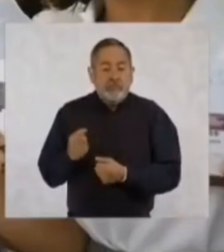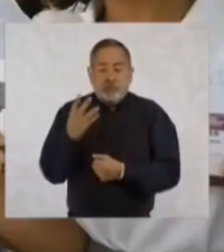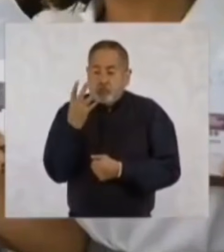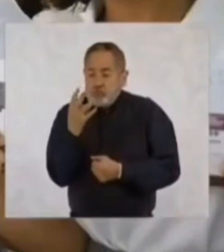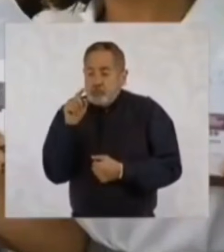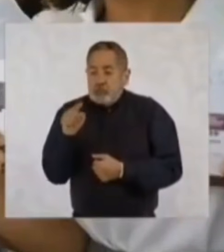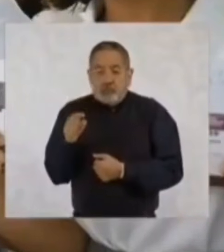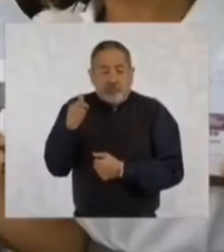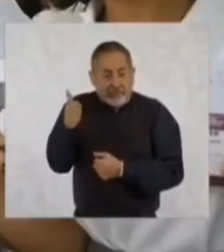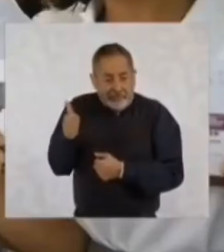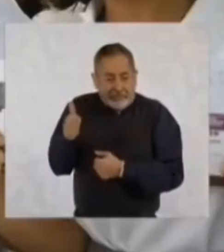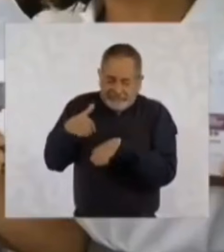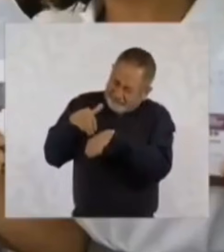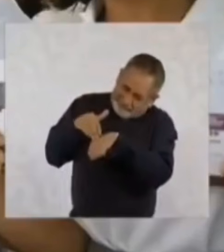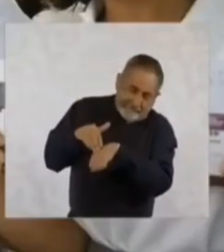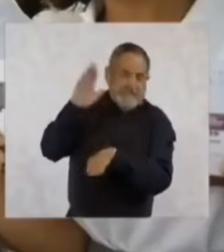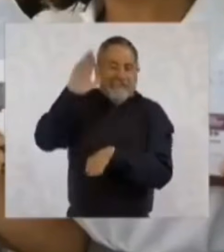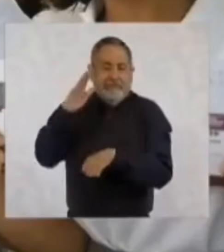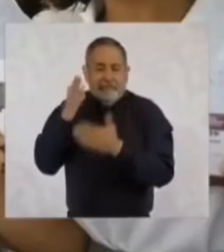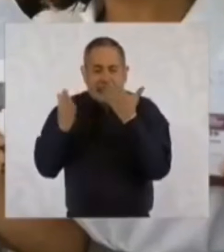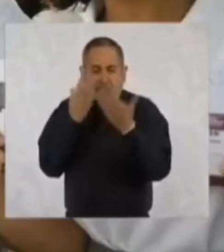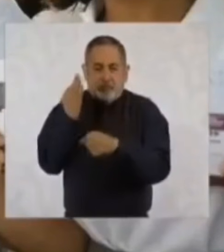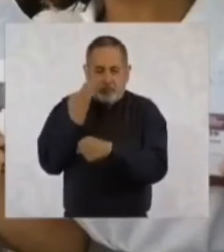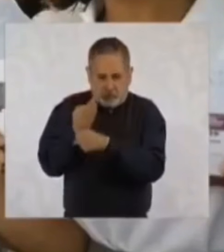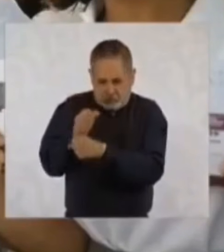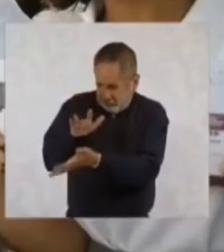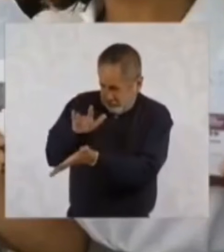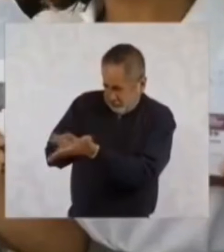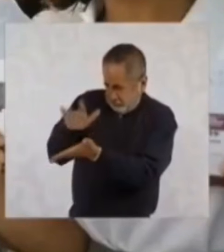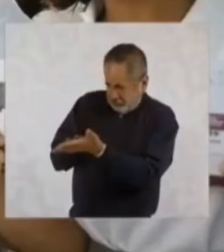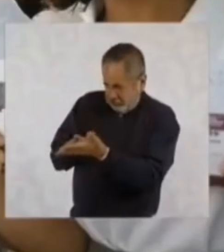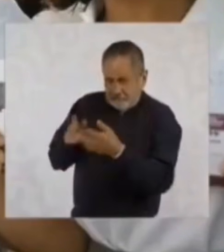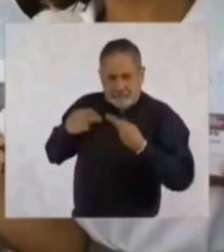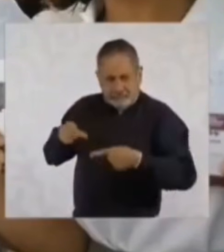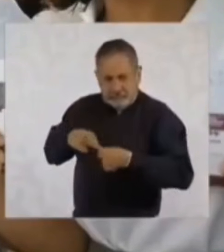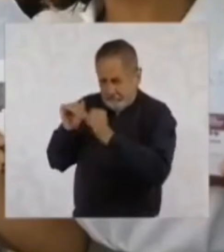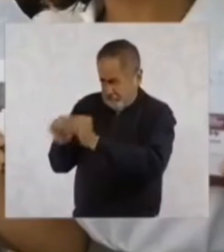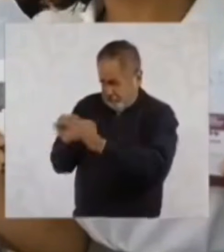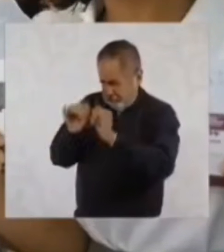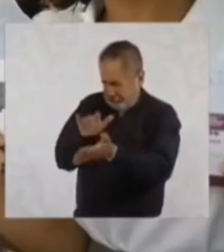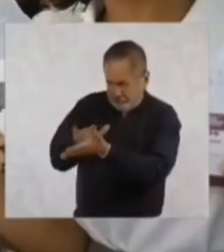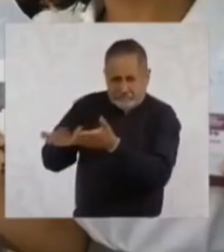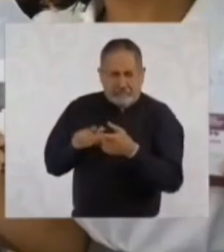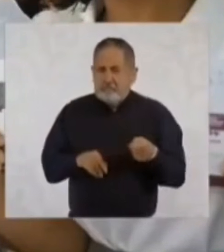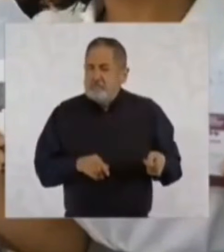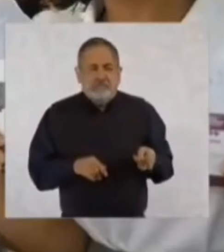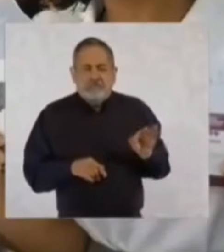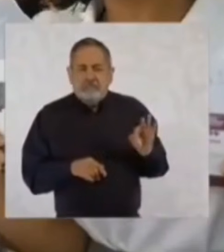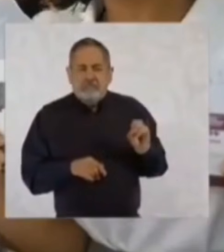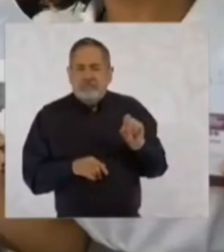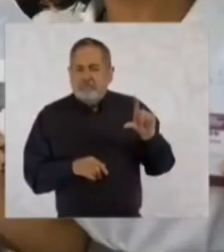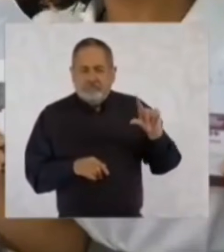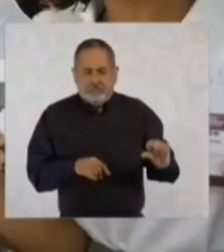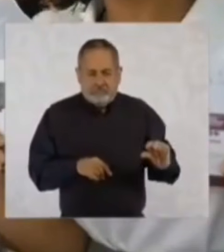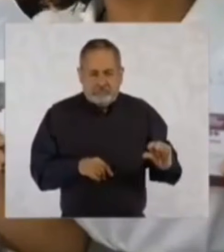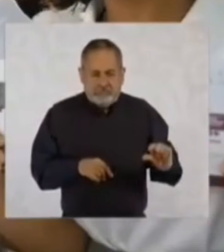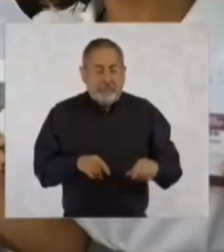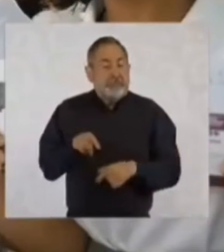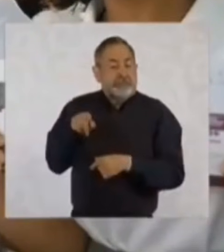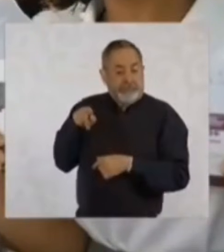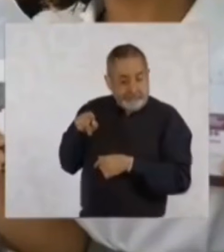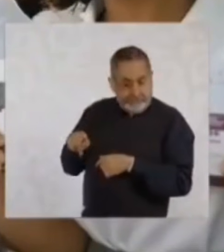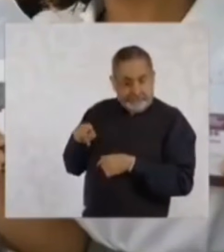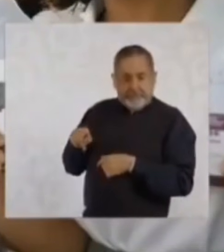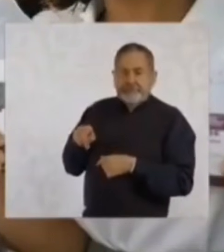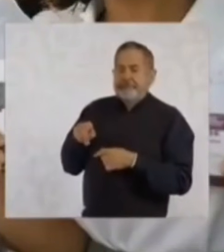4.6 veces más estudiantes que se apoyan, apoyos otorgados, que con Fox. 3.4 veces